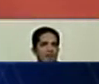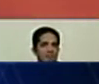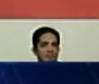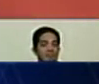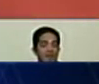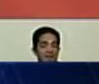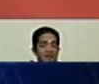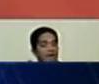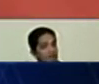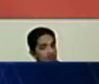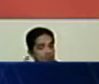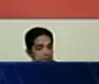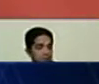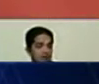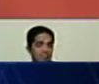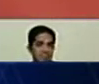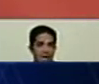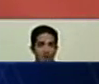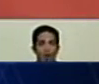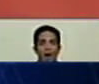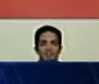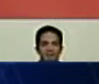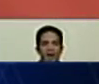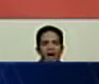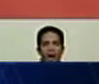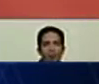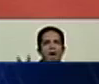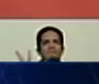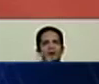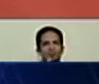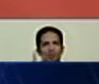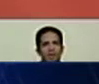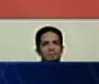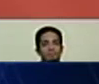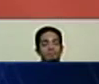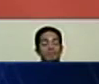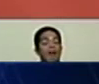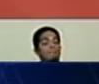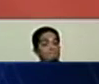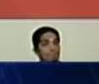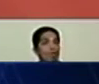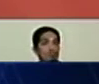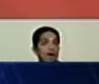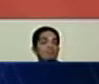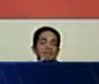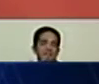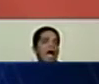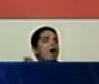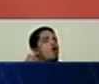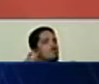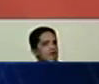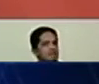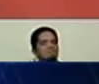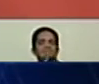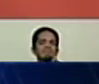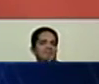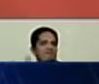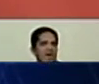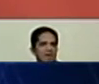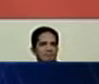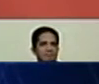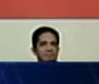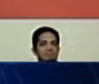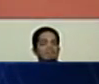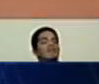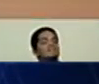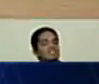territorio venezolano. Pero al final también el buque de exploración dice que saldrán del territorio venezolano. Sabían